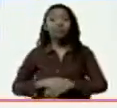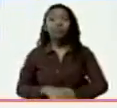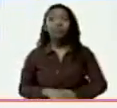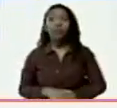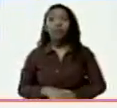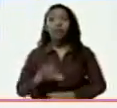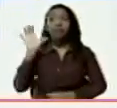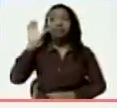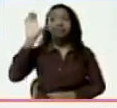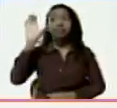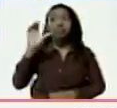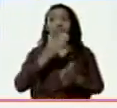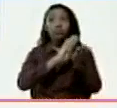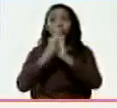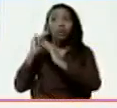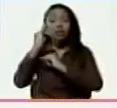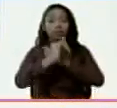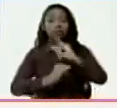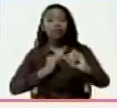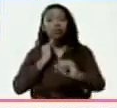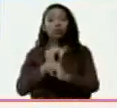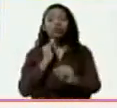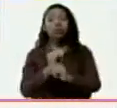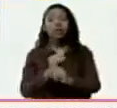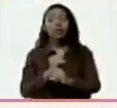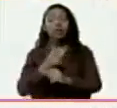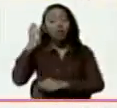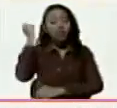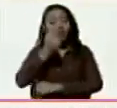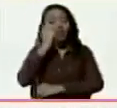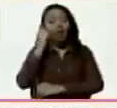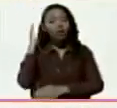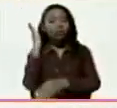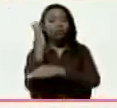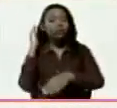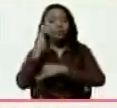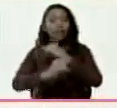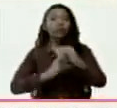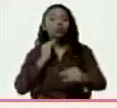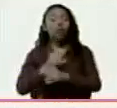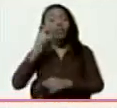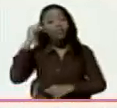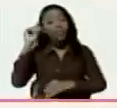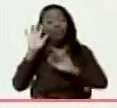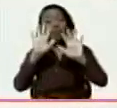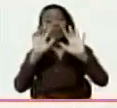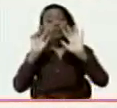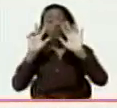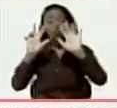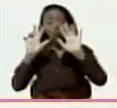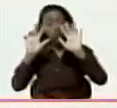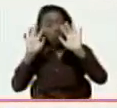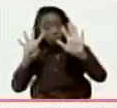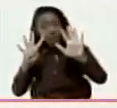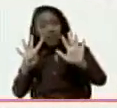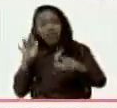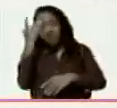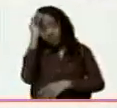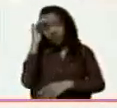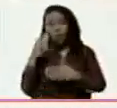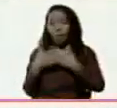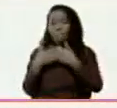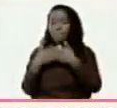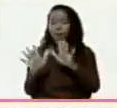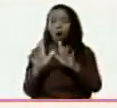nación y a la comunidad internacional que la corte penal internacional el día 19 de febrero ya abrió a un